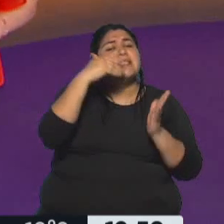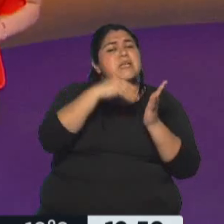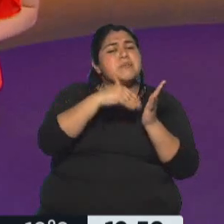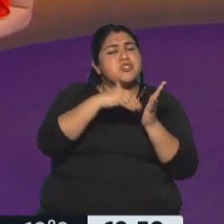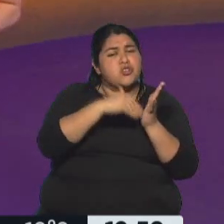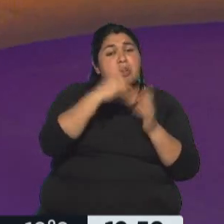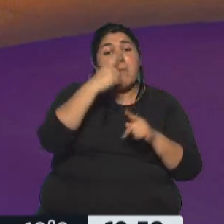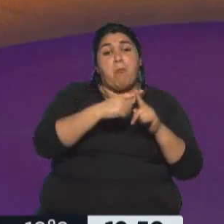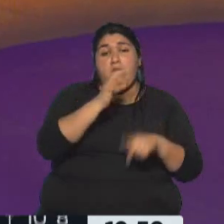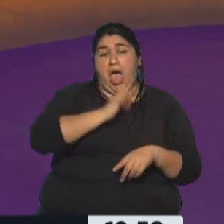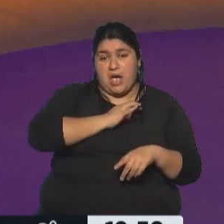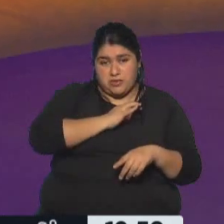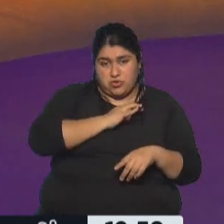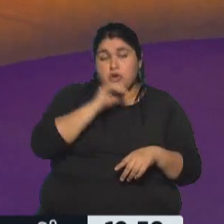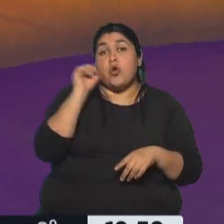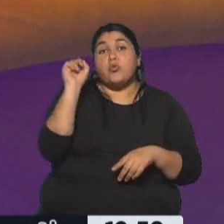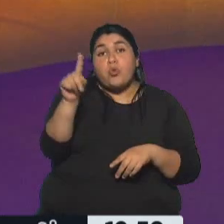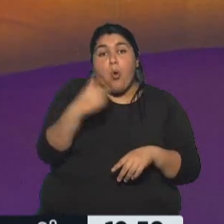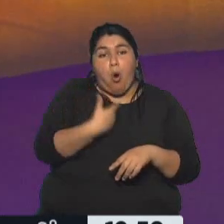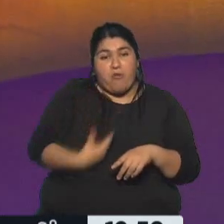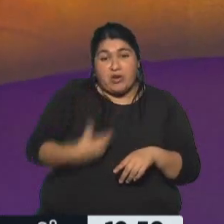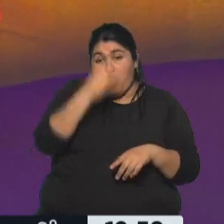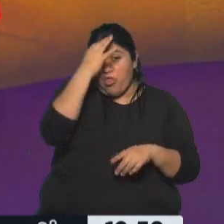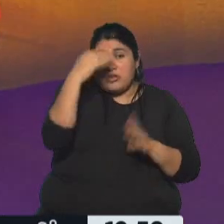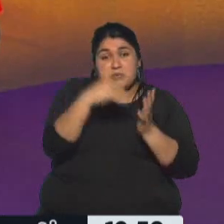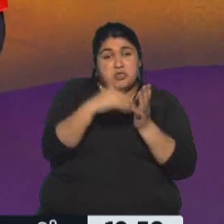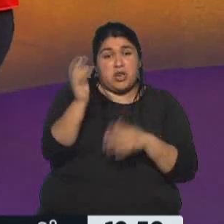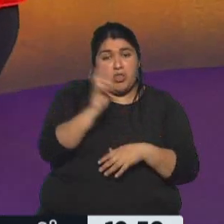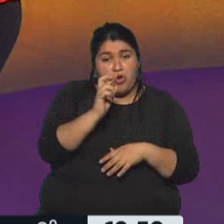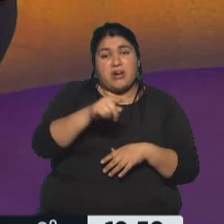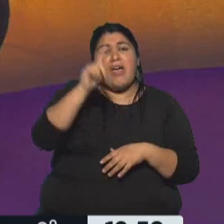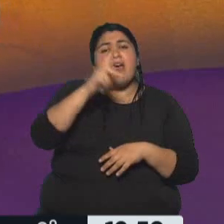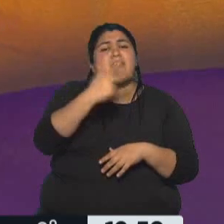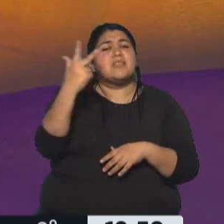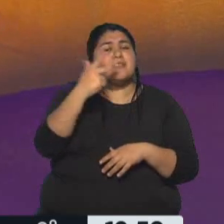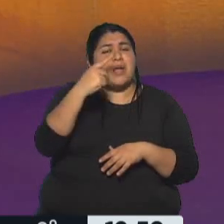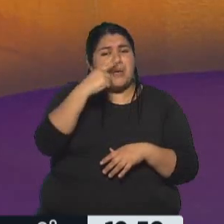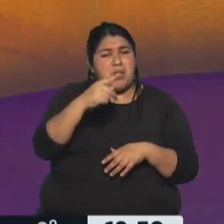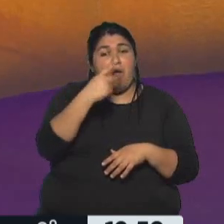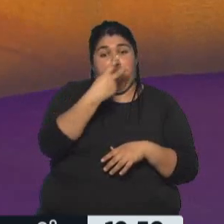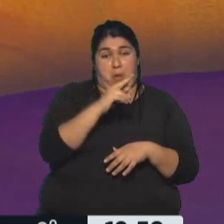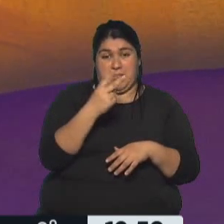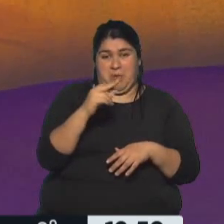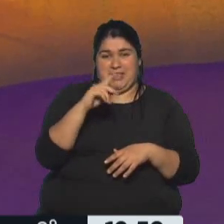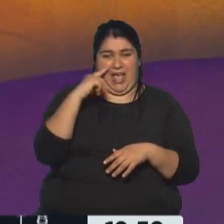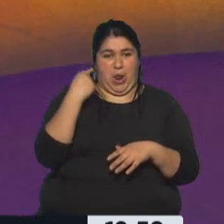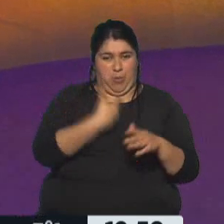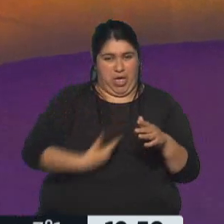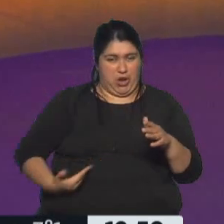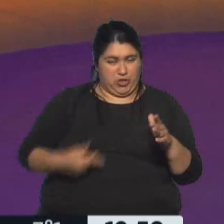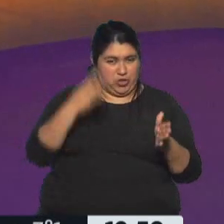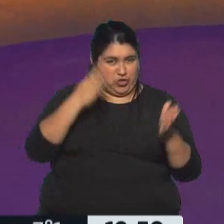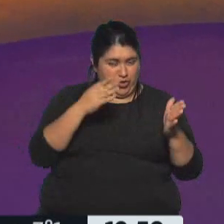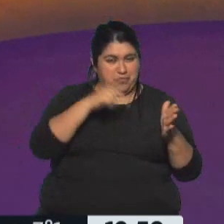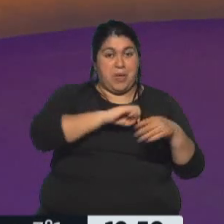dólares por año. Durante su gobierno, 12.000 millones de dólares. 33.000 millones de dólares durante el gobierno de Alberto Fernández, lo que va del primer año